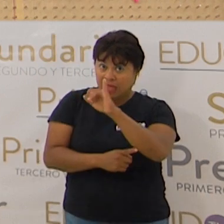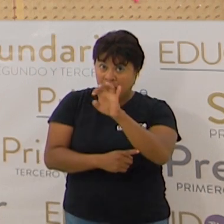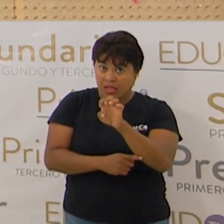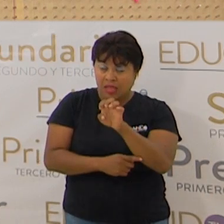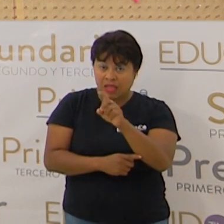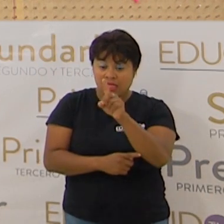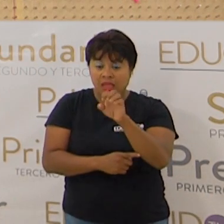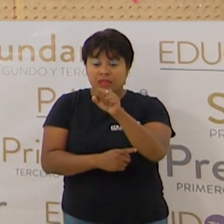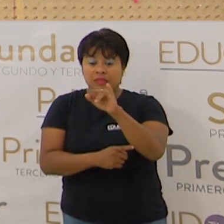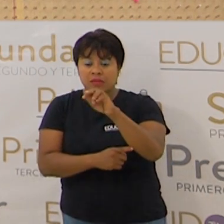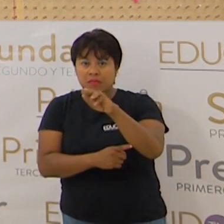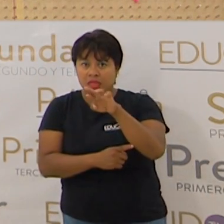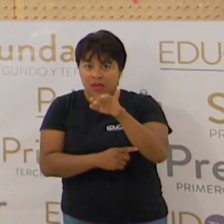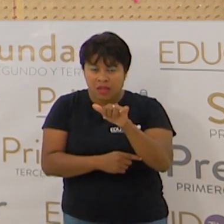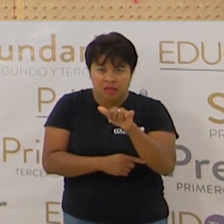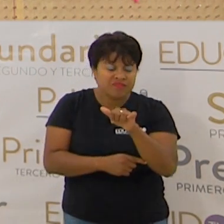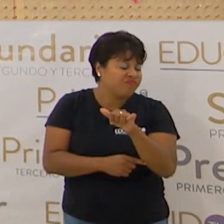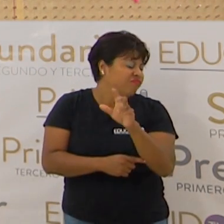simetría?